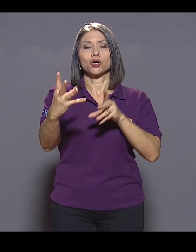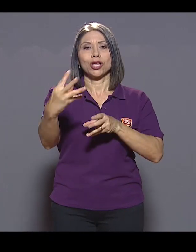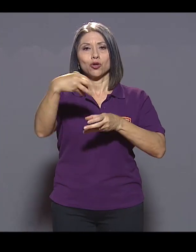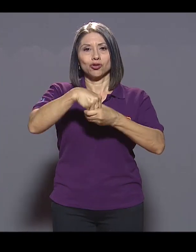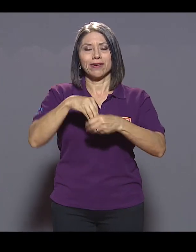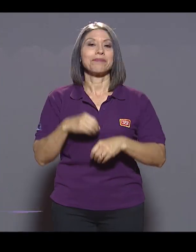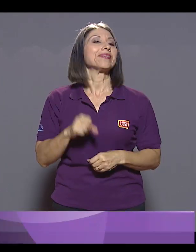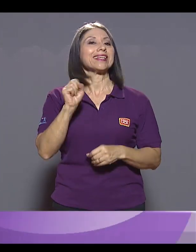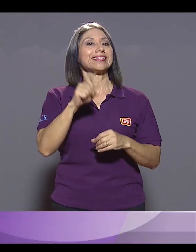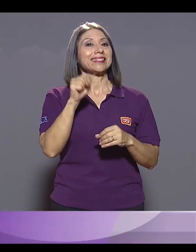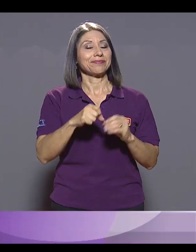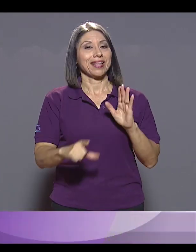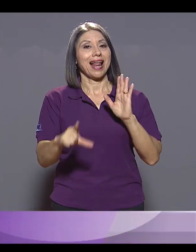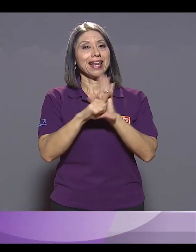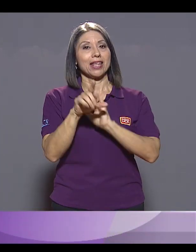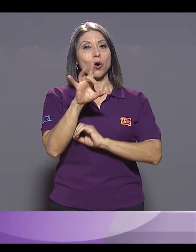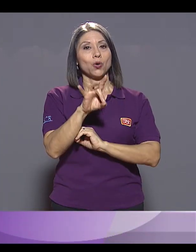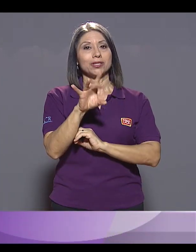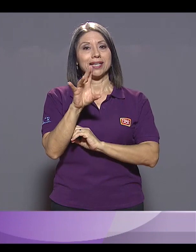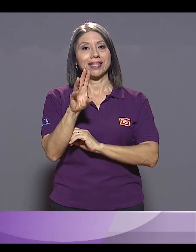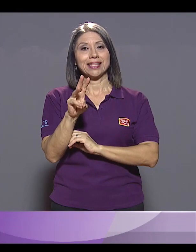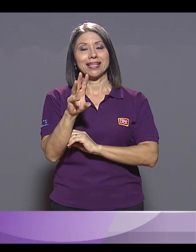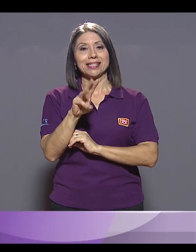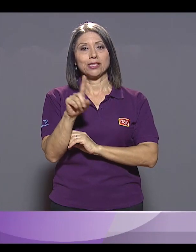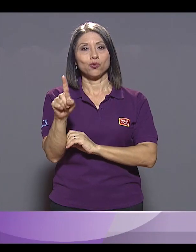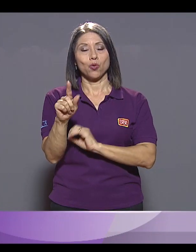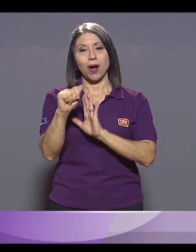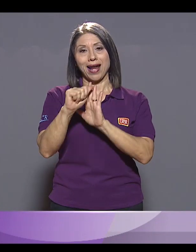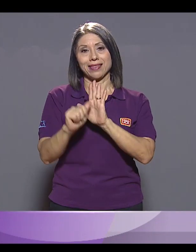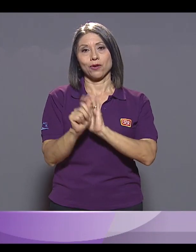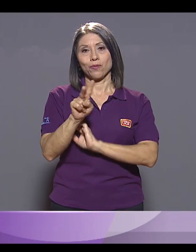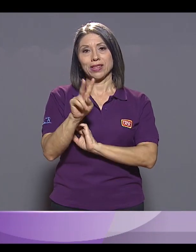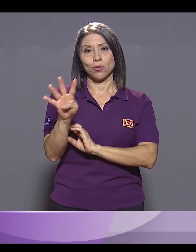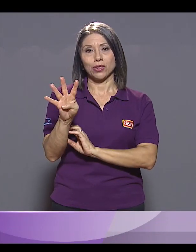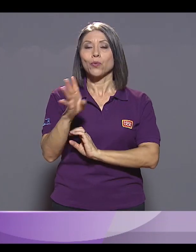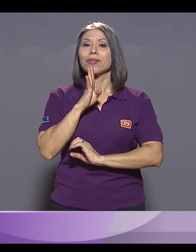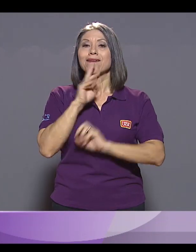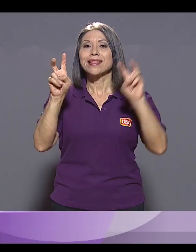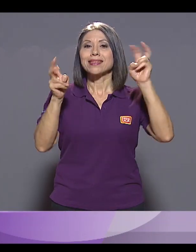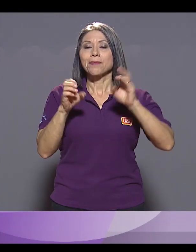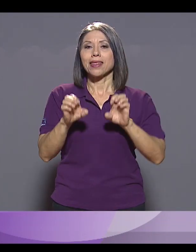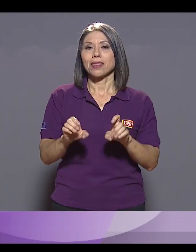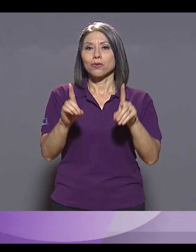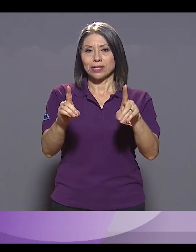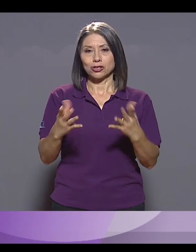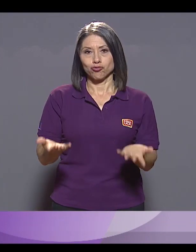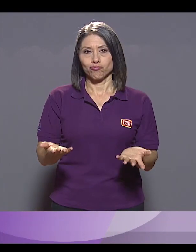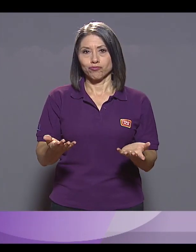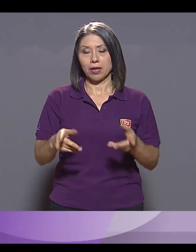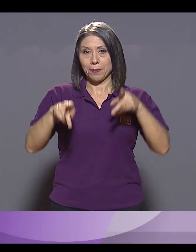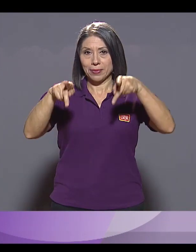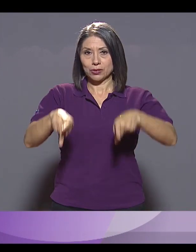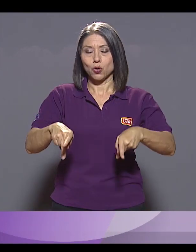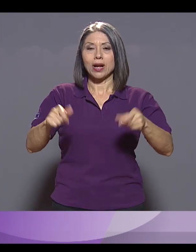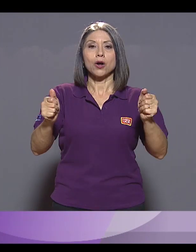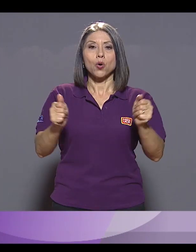decreto que prácticamente salió el año pasado sobre inclusión educativa. Buscamos que estos cursos tengan un impacto a todo el